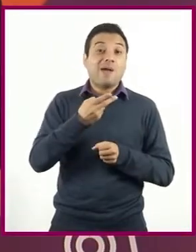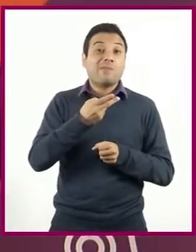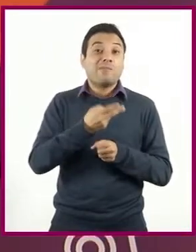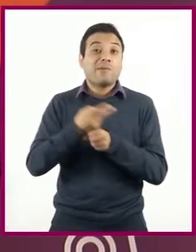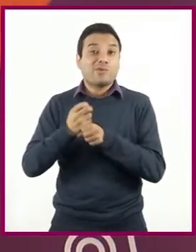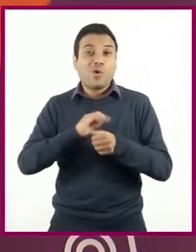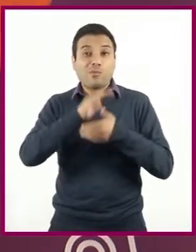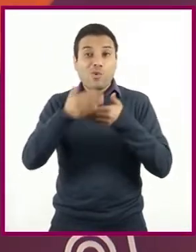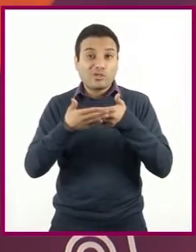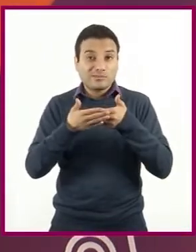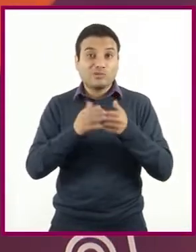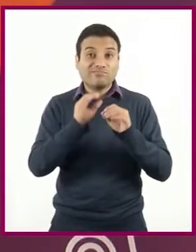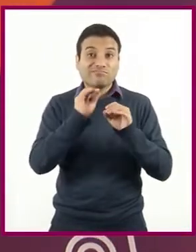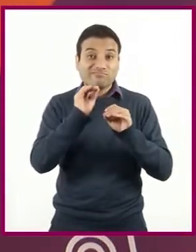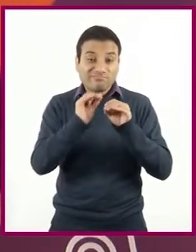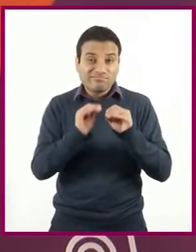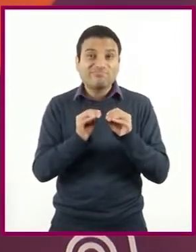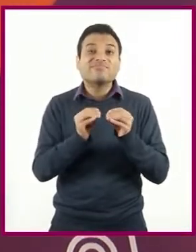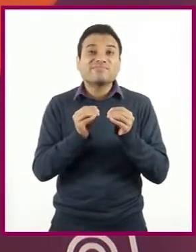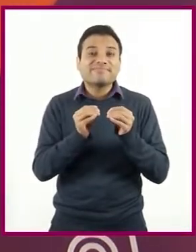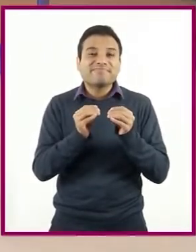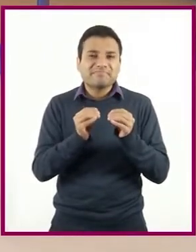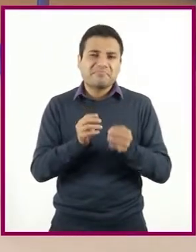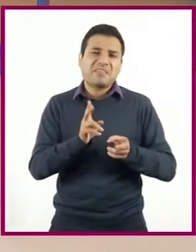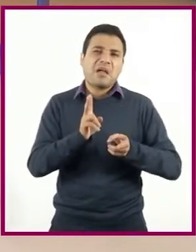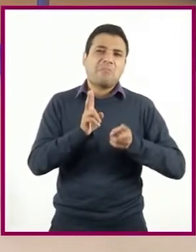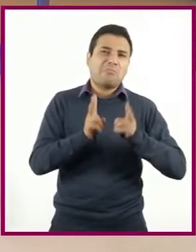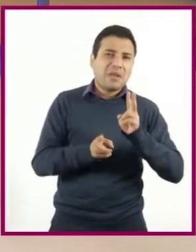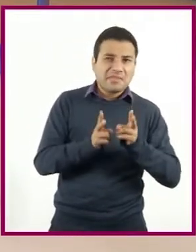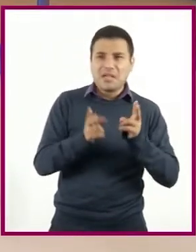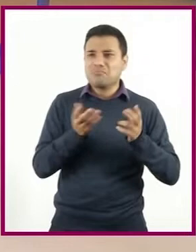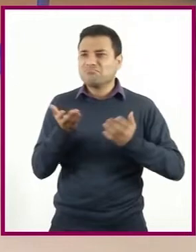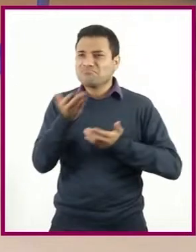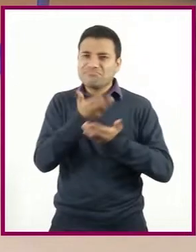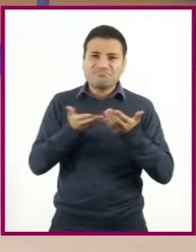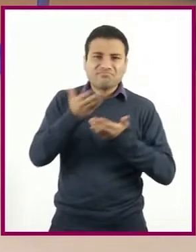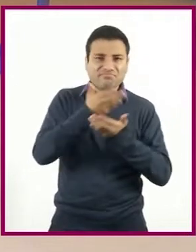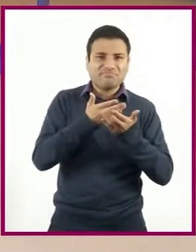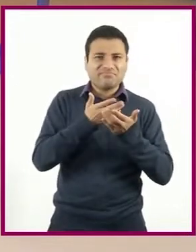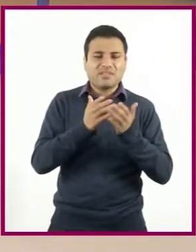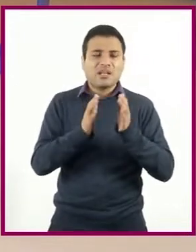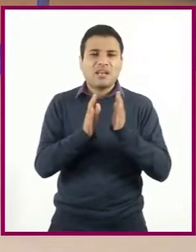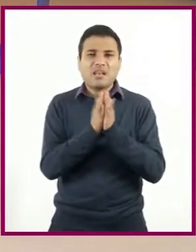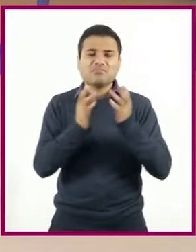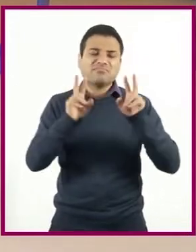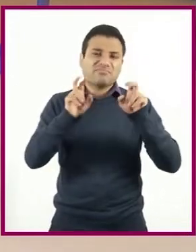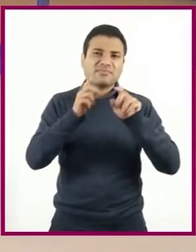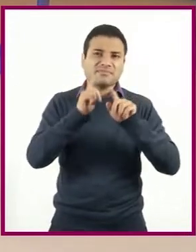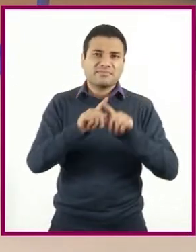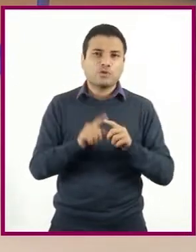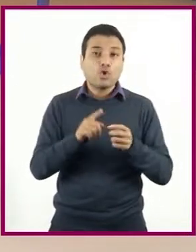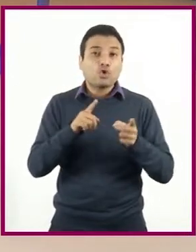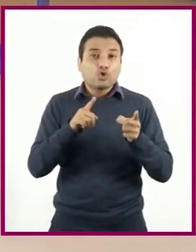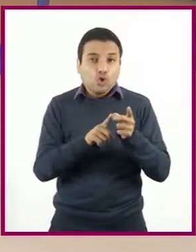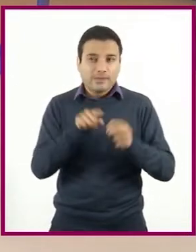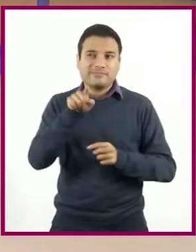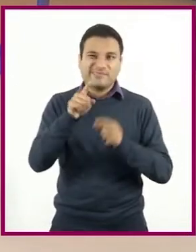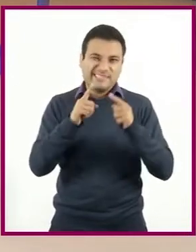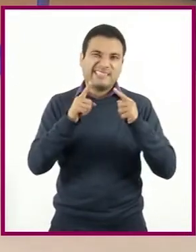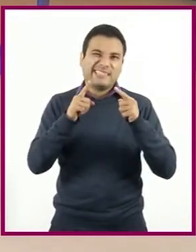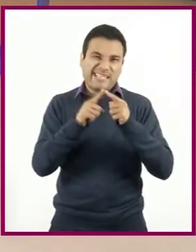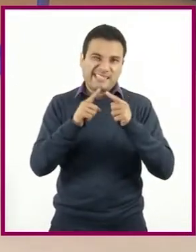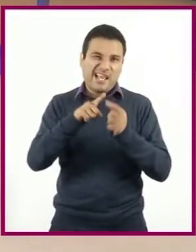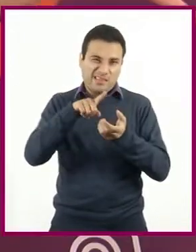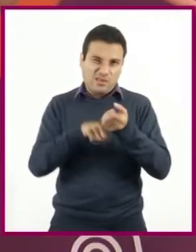juntos preparemos una tertulia literaria. Yo le dije que mejor la preparáramos adentro, en el jardín del convento, porque es mucho más